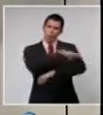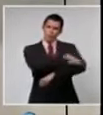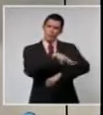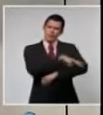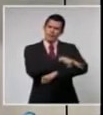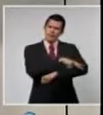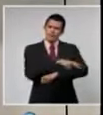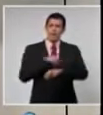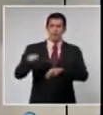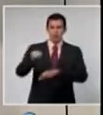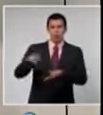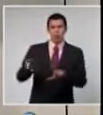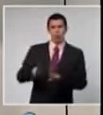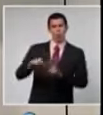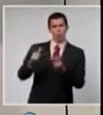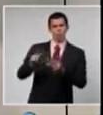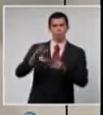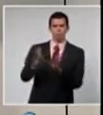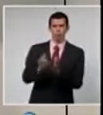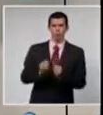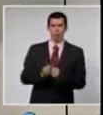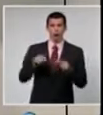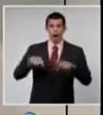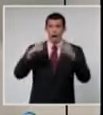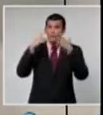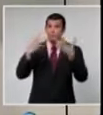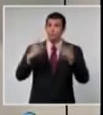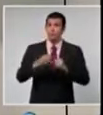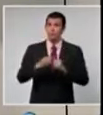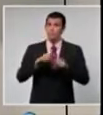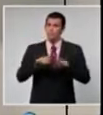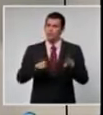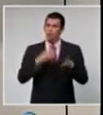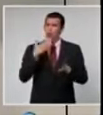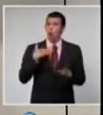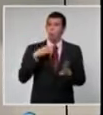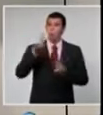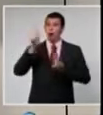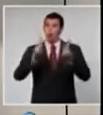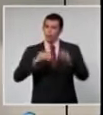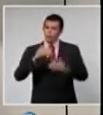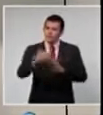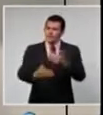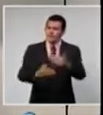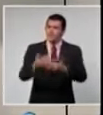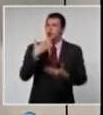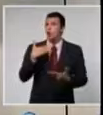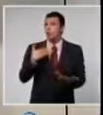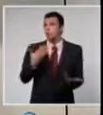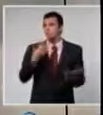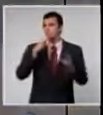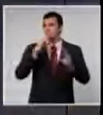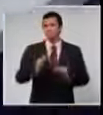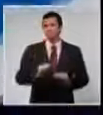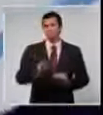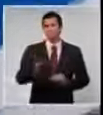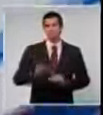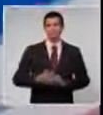más importante que nunca. La cuestión es cómo lo harán mientras se tensa la cuerda. Así me despido. Buenas noches.